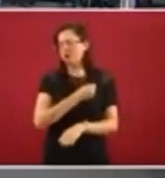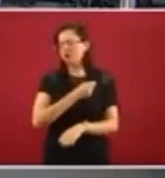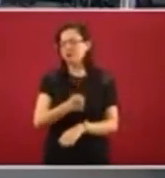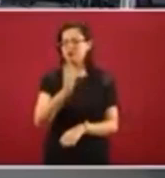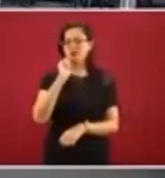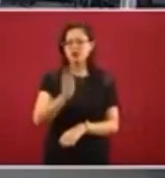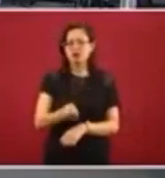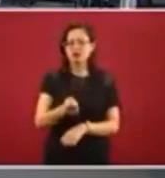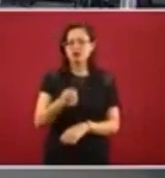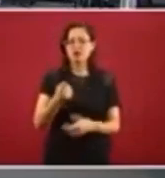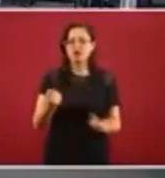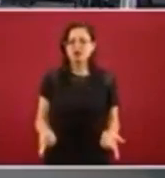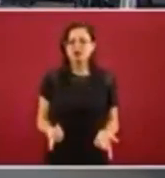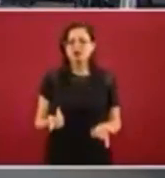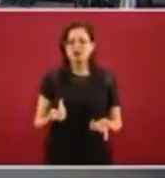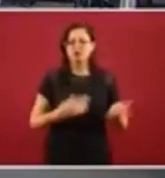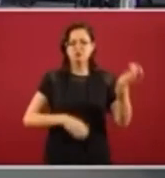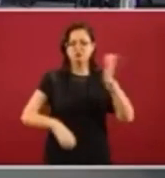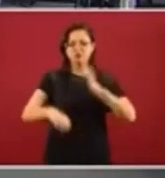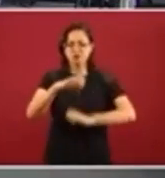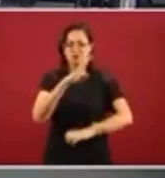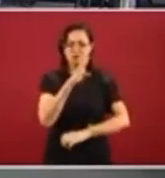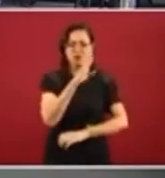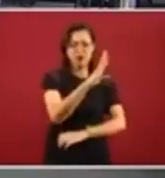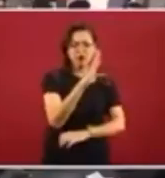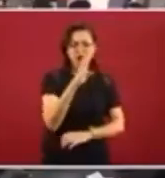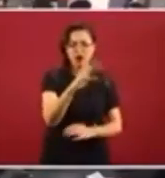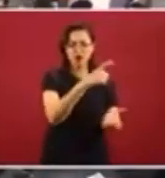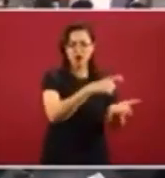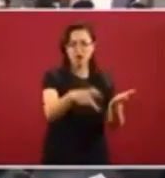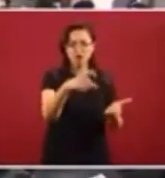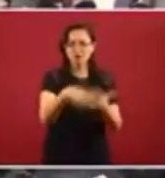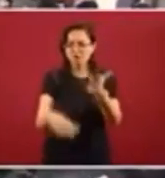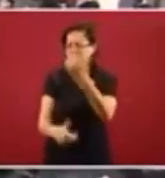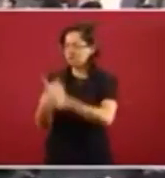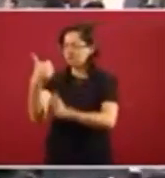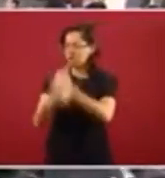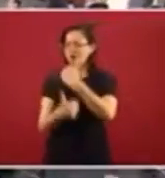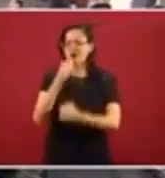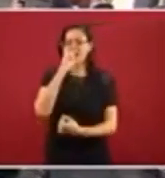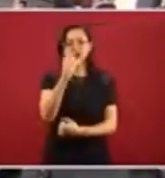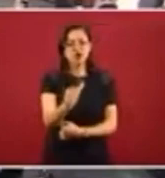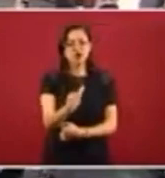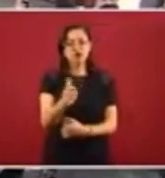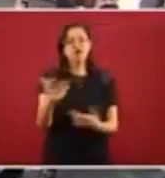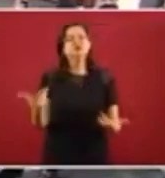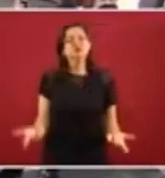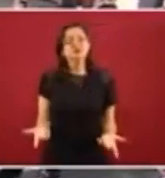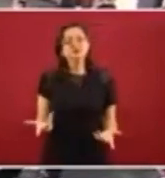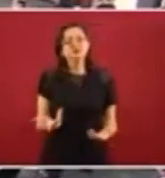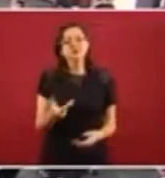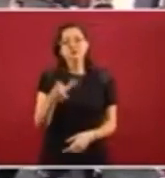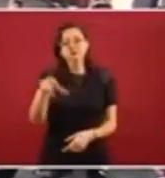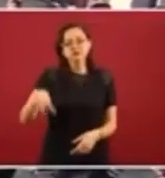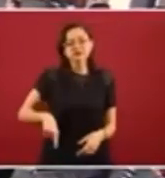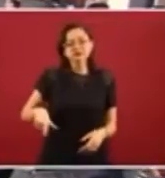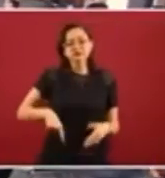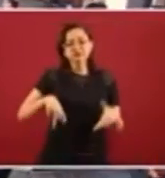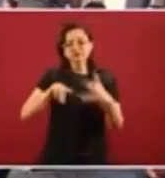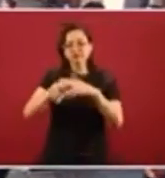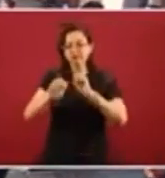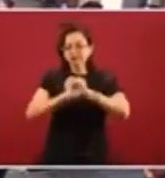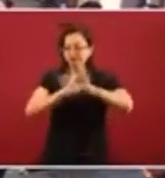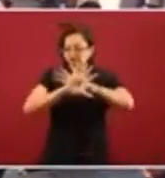por adjudicación directa y no van a ser por licitación. Yo quiero preguntarle qué hará su gobierno para transparentar dichas compras